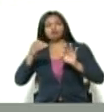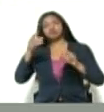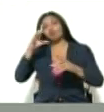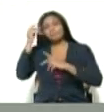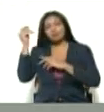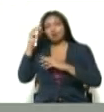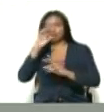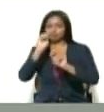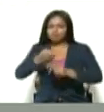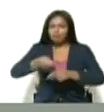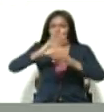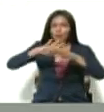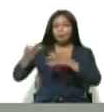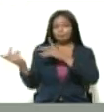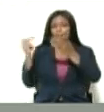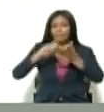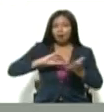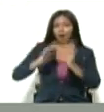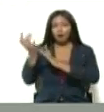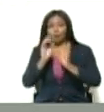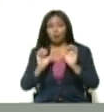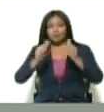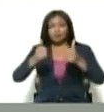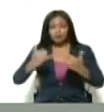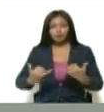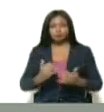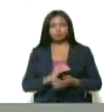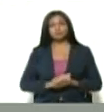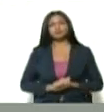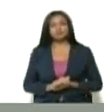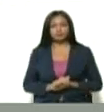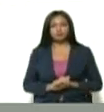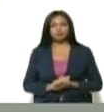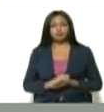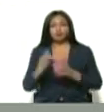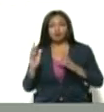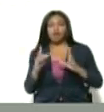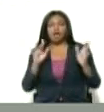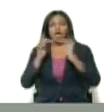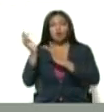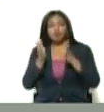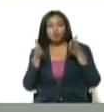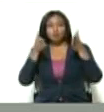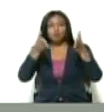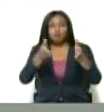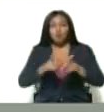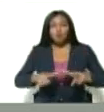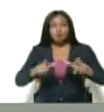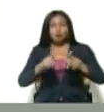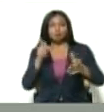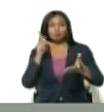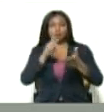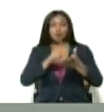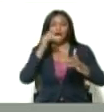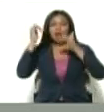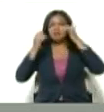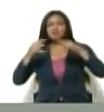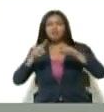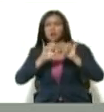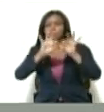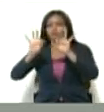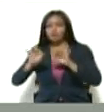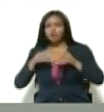llega nuestro Señor Jesús a Jerusalén, llega a las fiestas, a